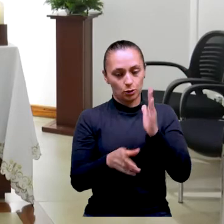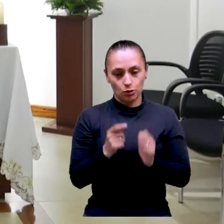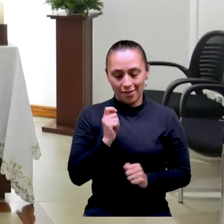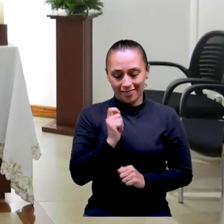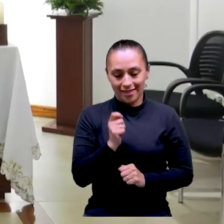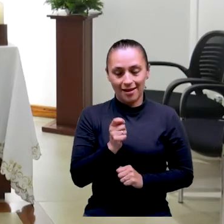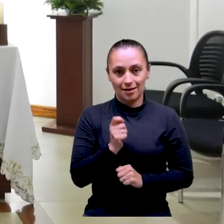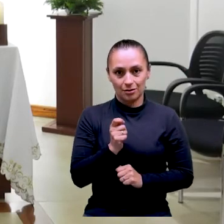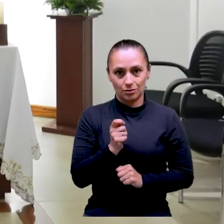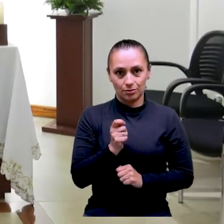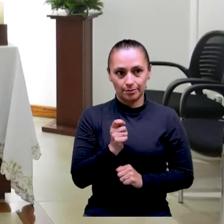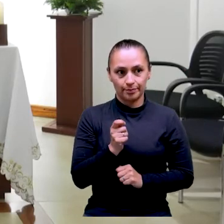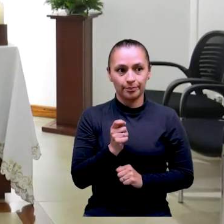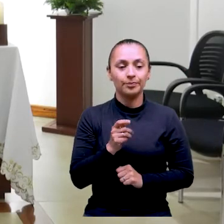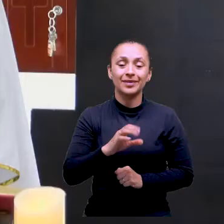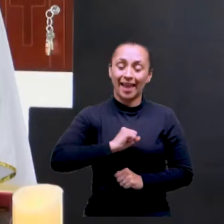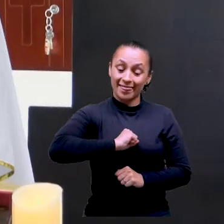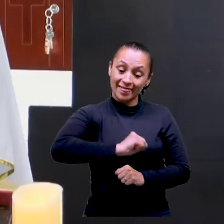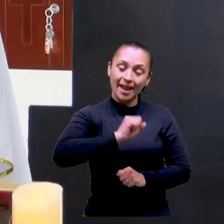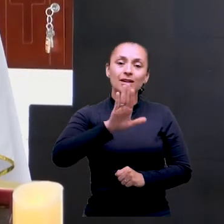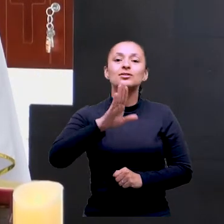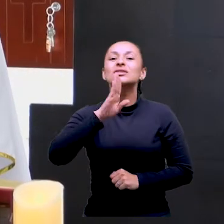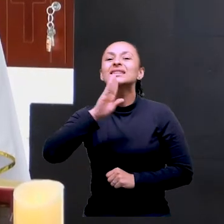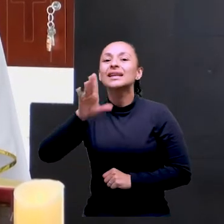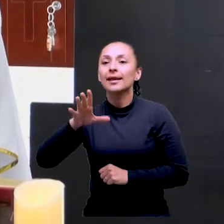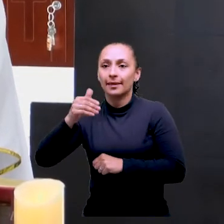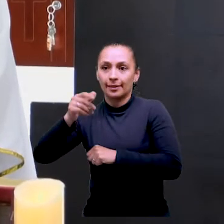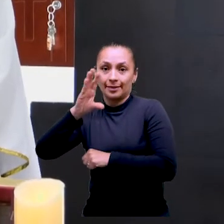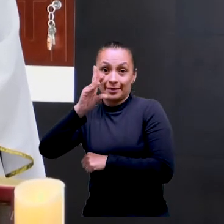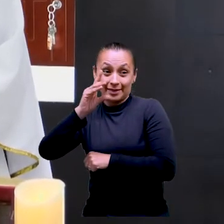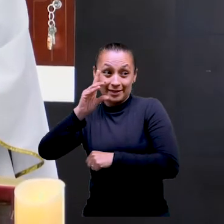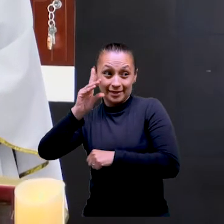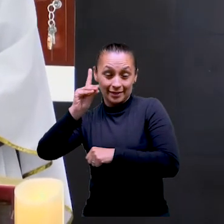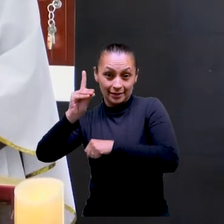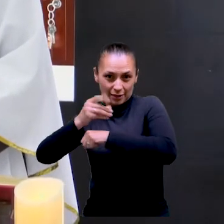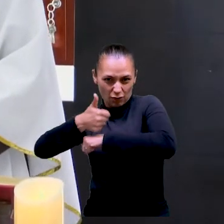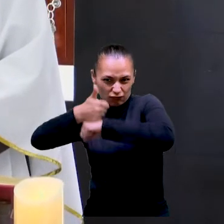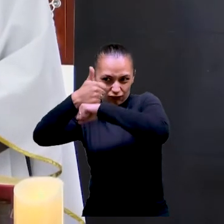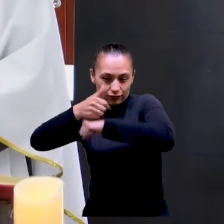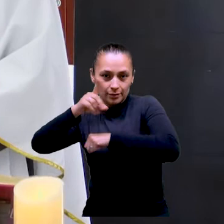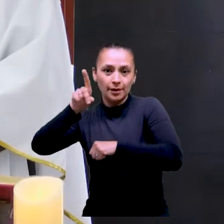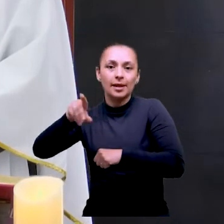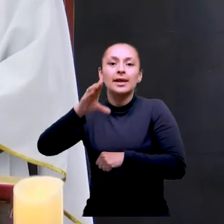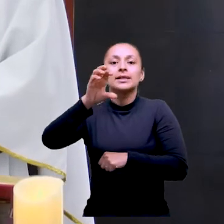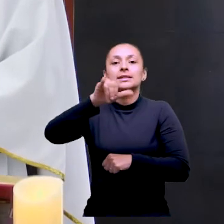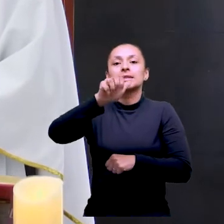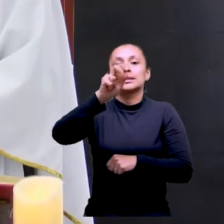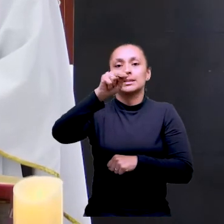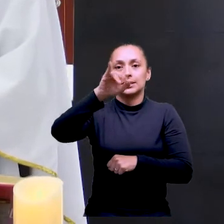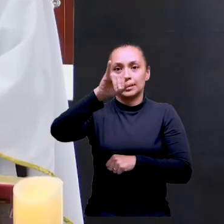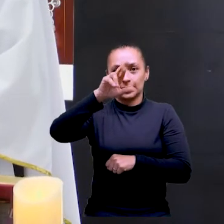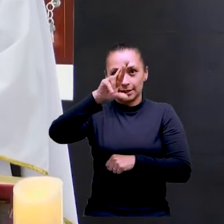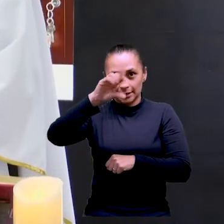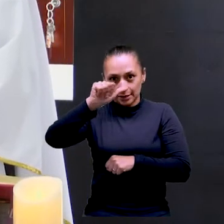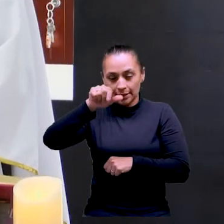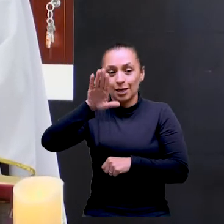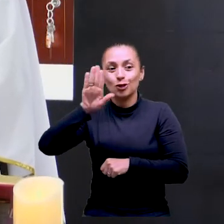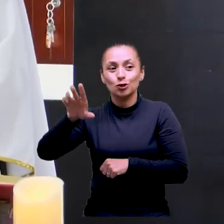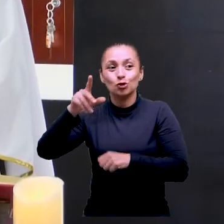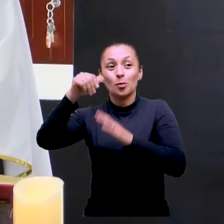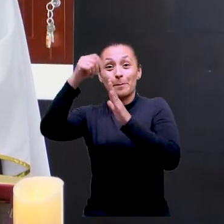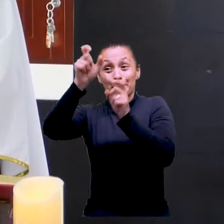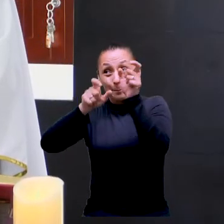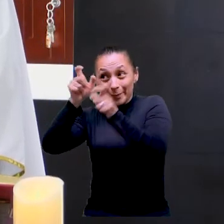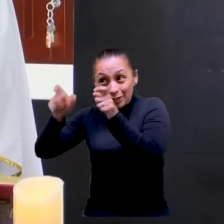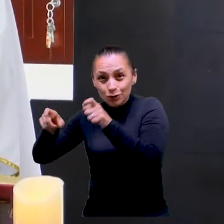programa de derecho por nuestra decana ya mira por todas las personas que hacen parte de